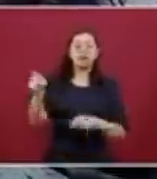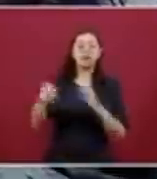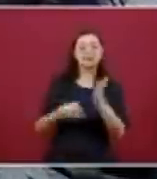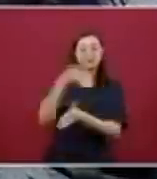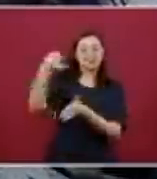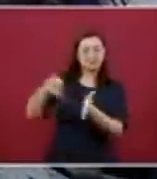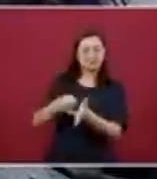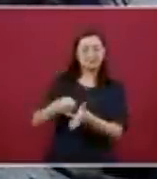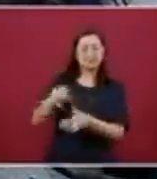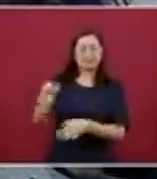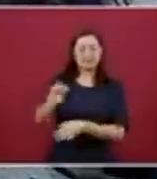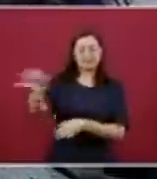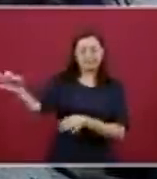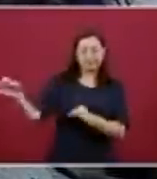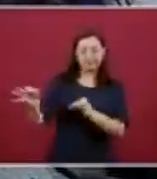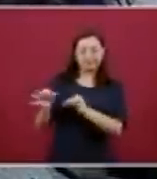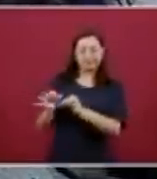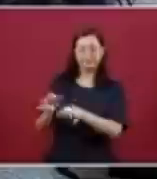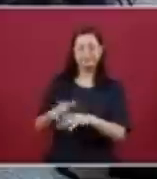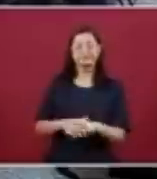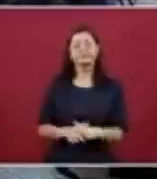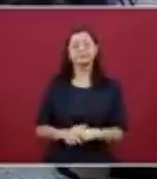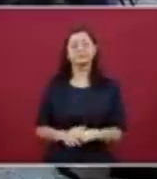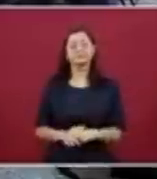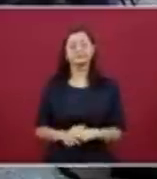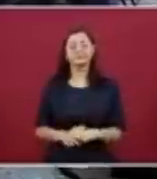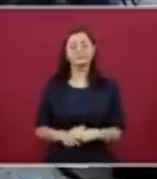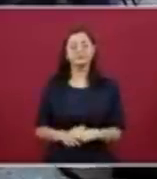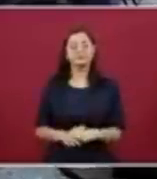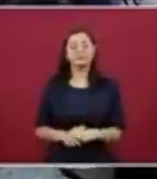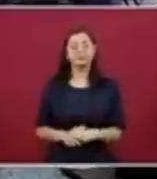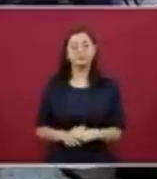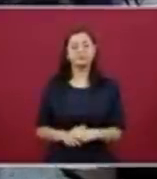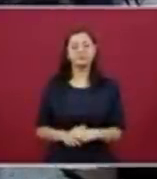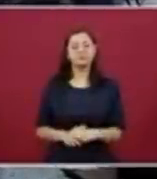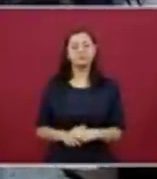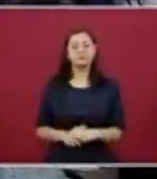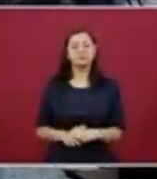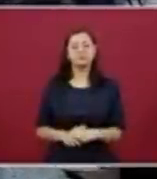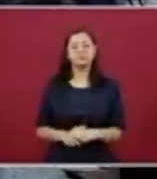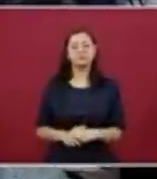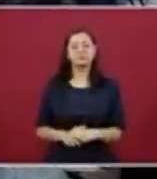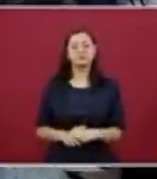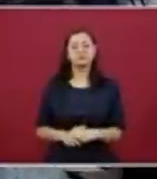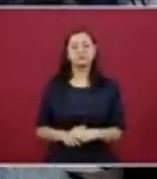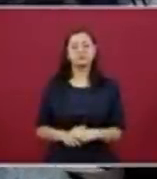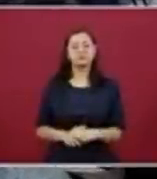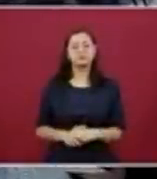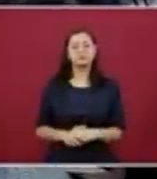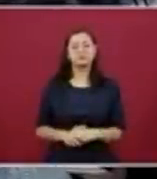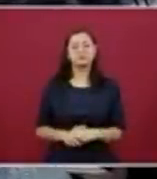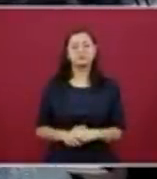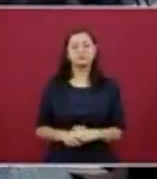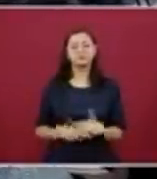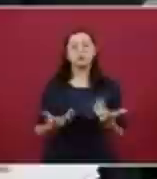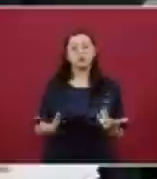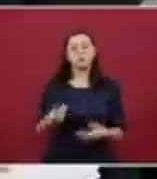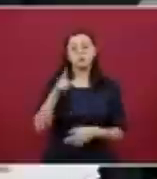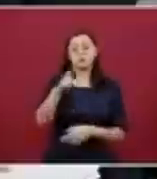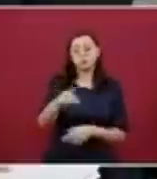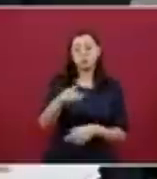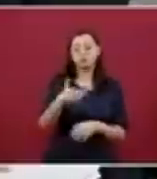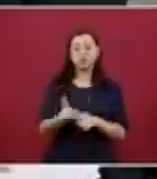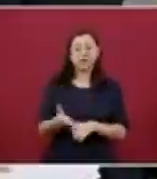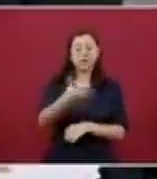preguntarle, ¿investigará usted todas las islas o los lugares que fueron concesionados en las